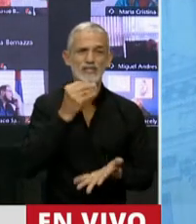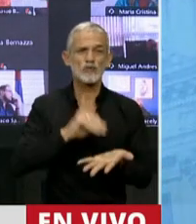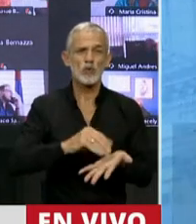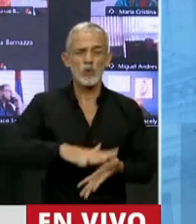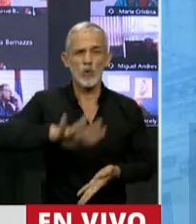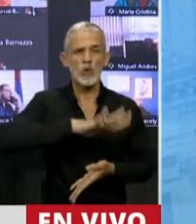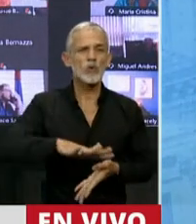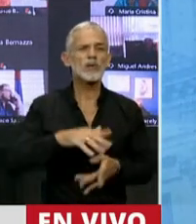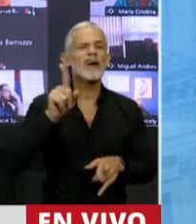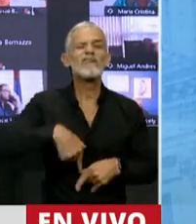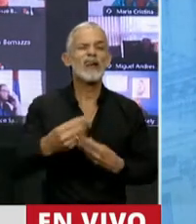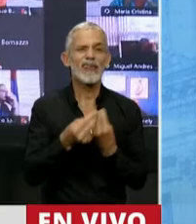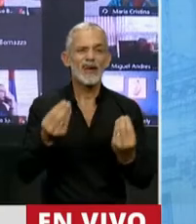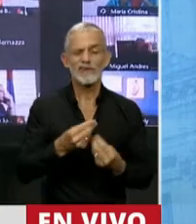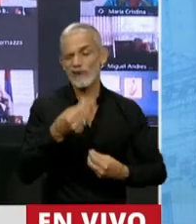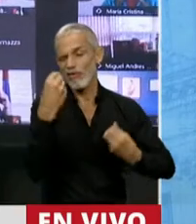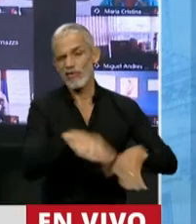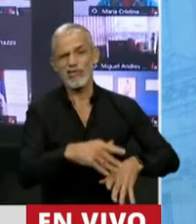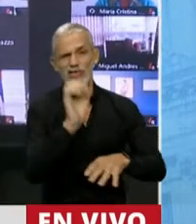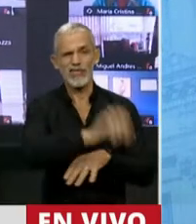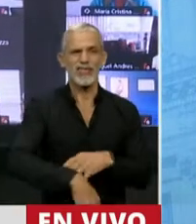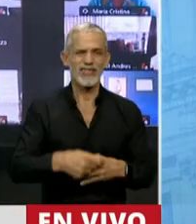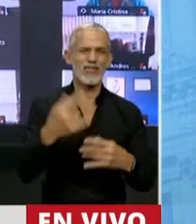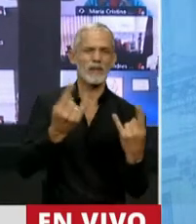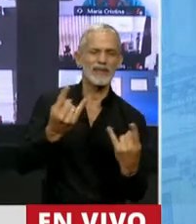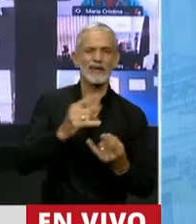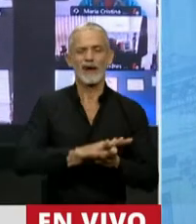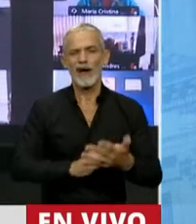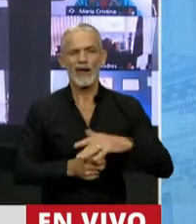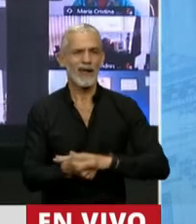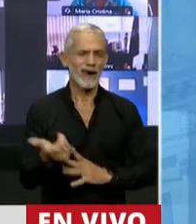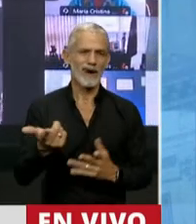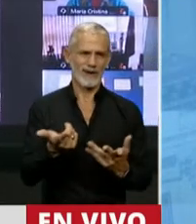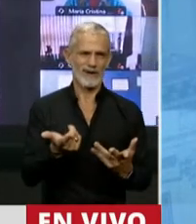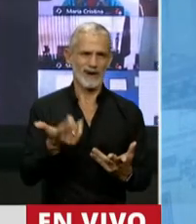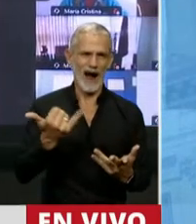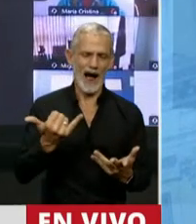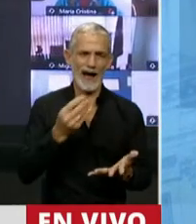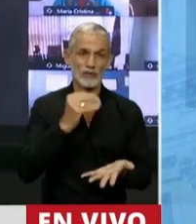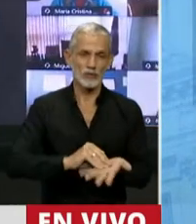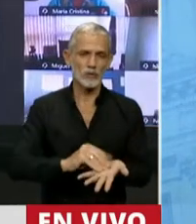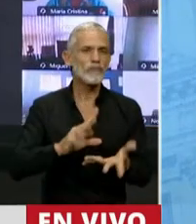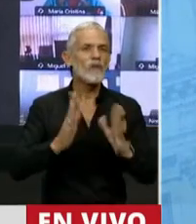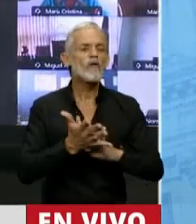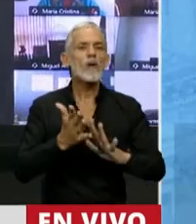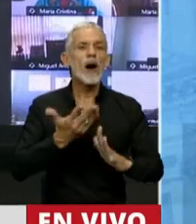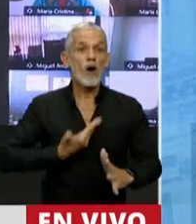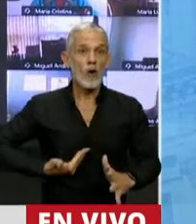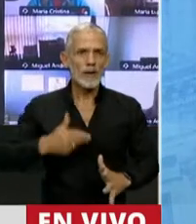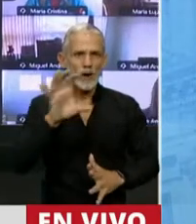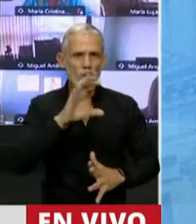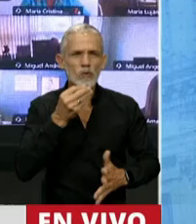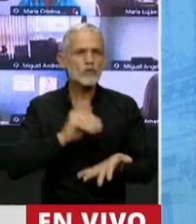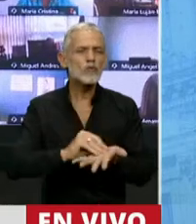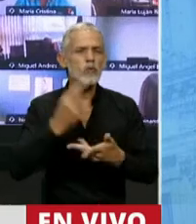productos de la desidia desde el manejo de la mentira de la demagogia de la corrupción cuál es la forma que tiene el gobierno en la provincia